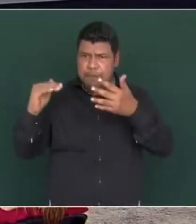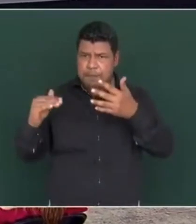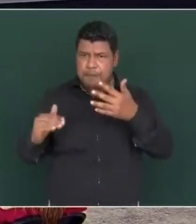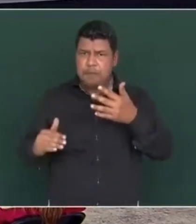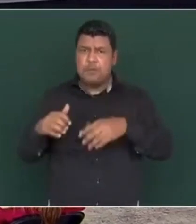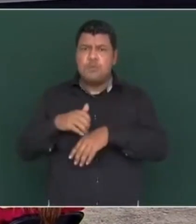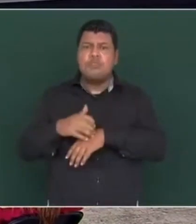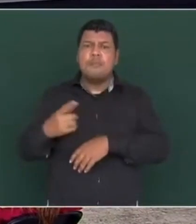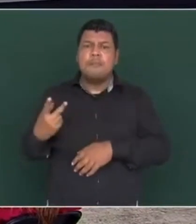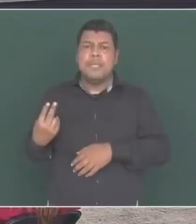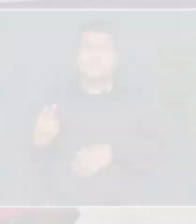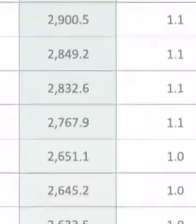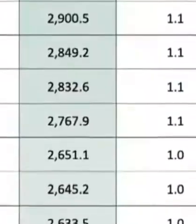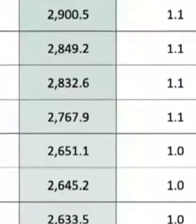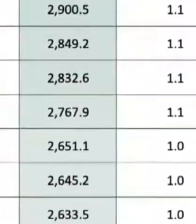25.